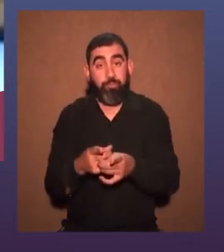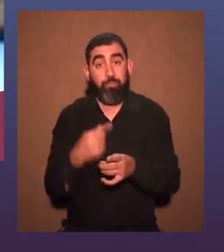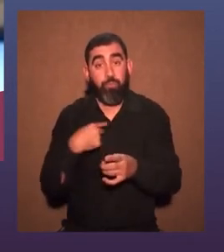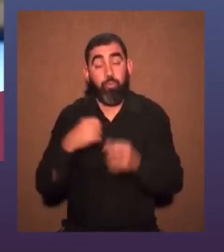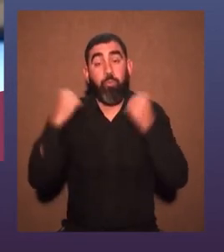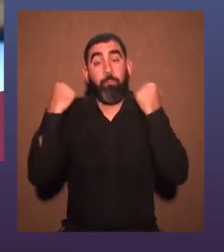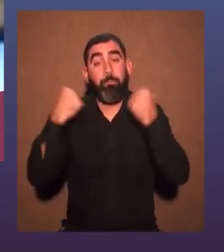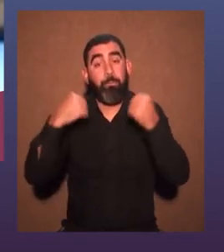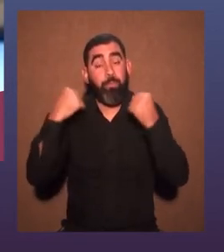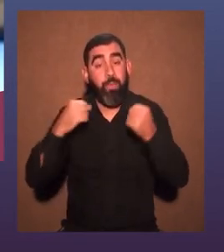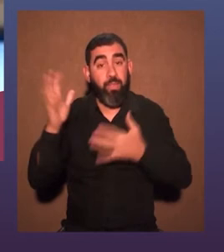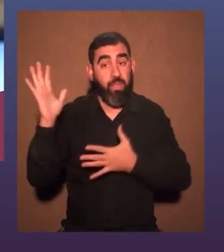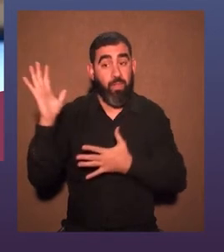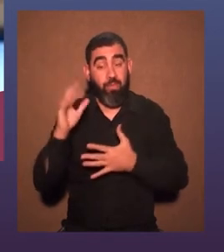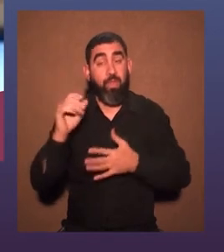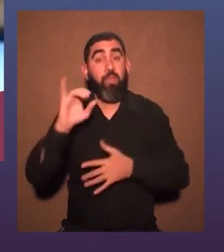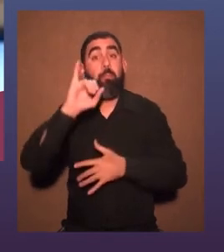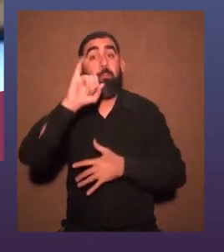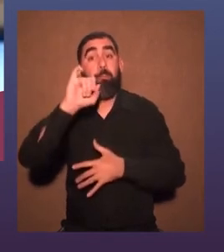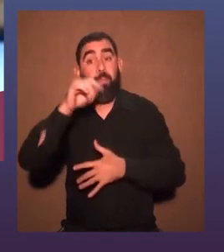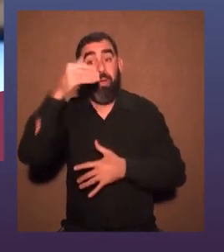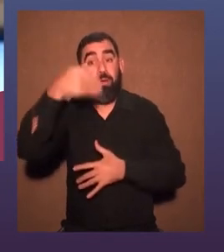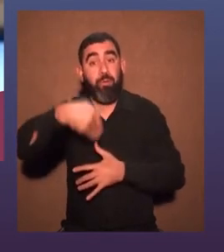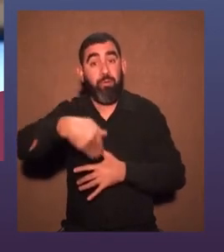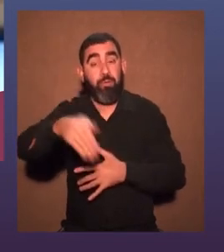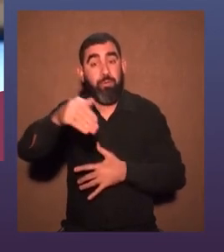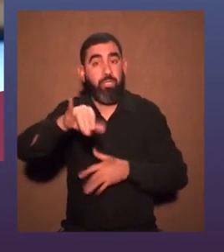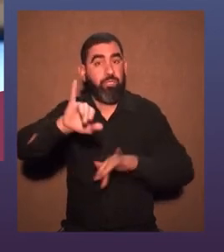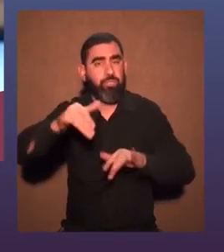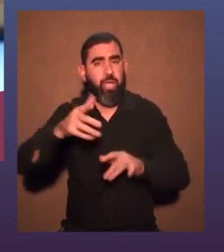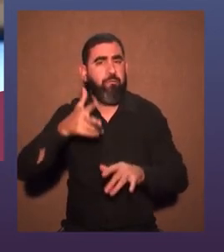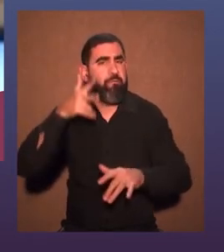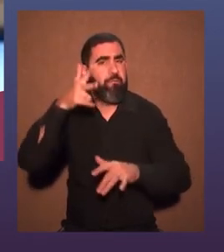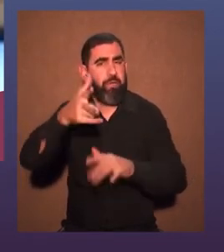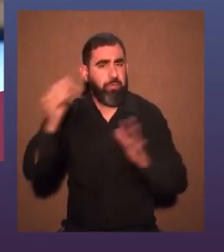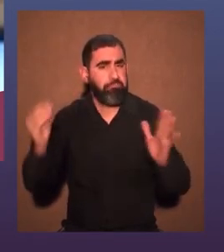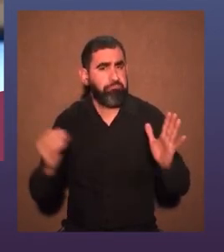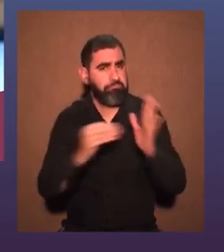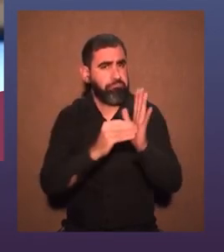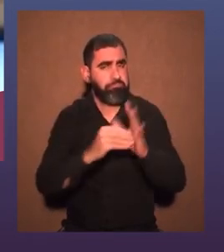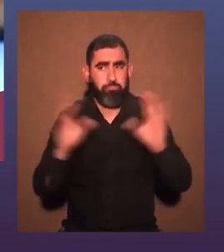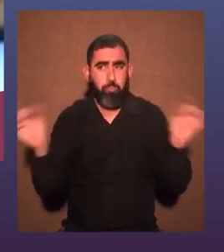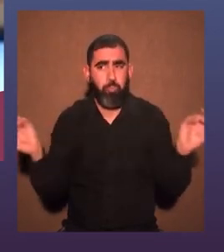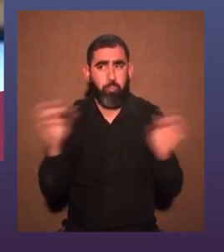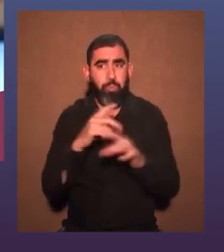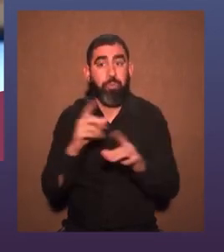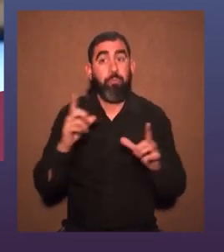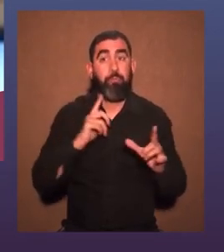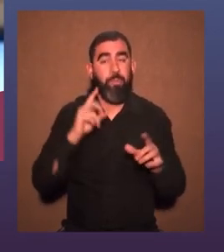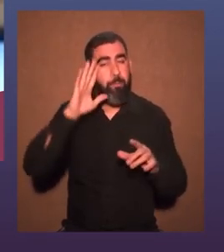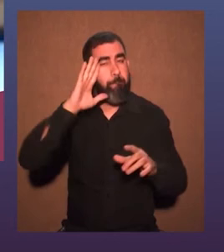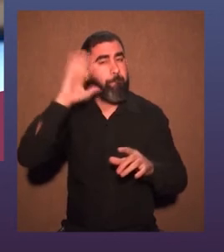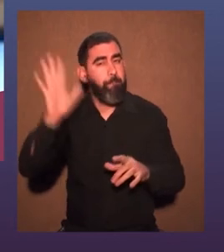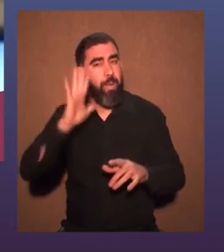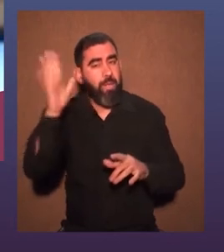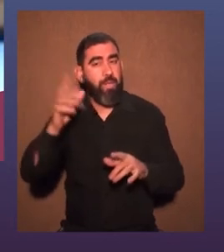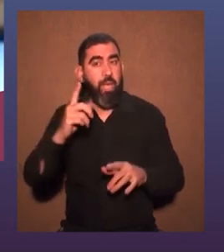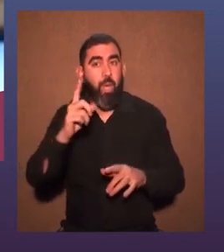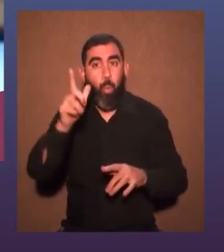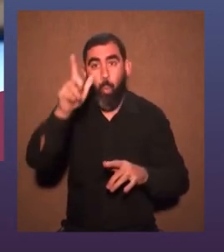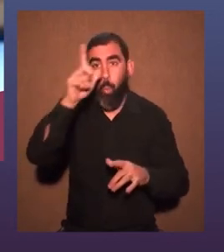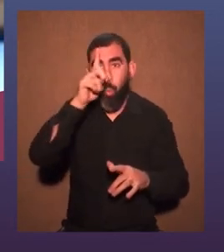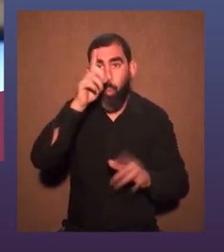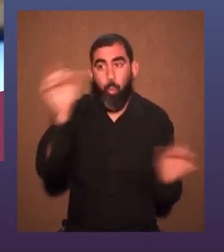tener ensayos con los bailarines ahora en mayo, Igor ya me había dado fechas y bueno, y yo estábamos como visualizando que en